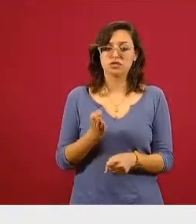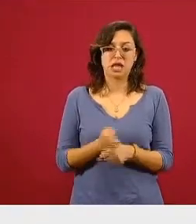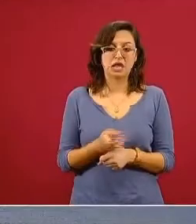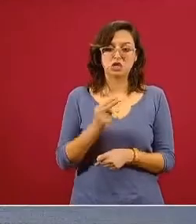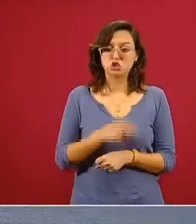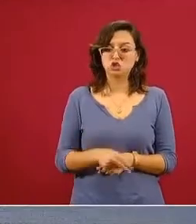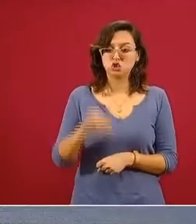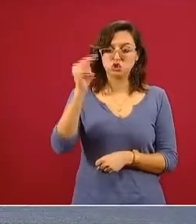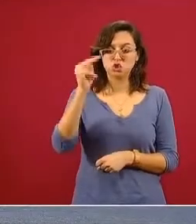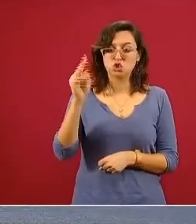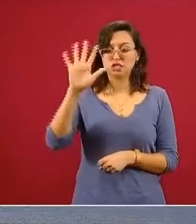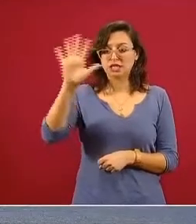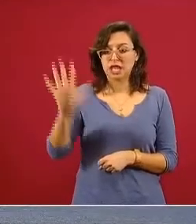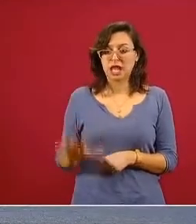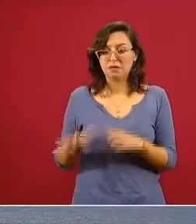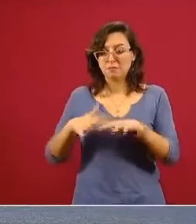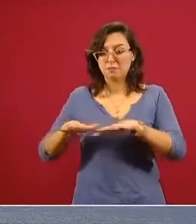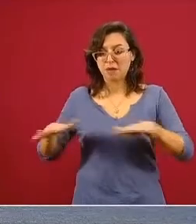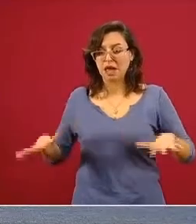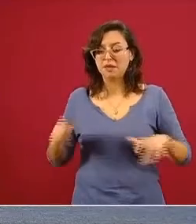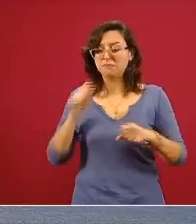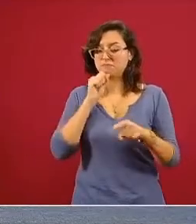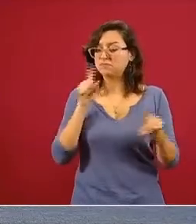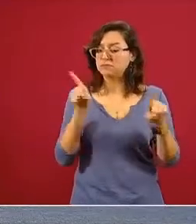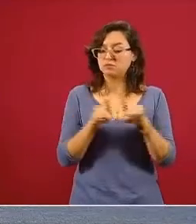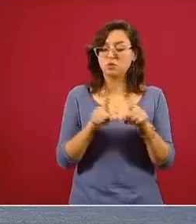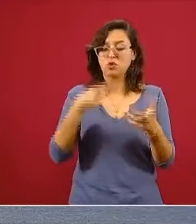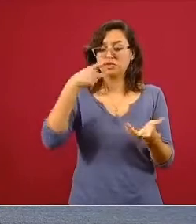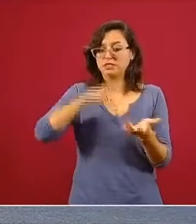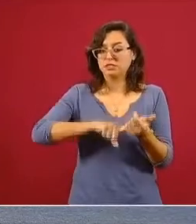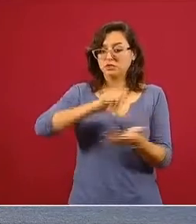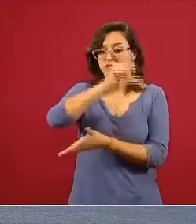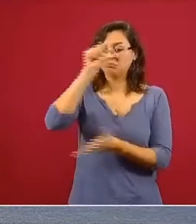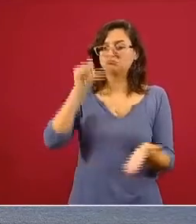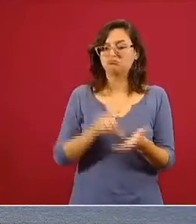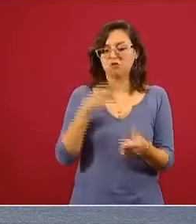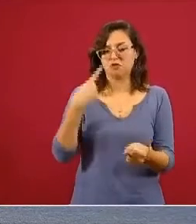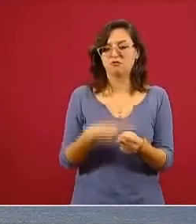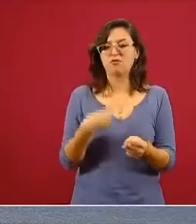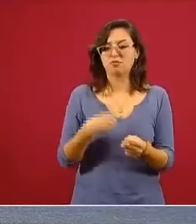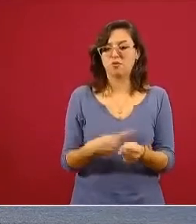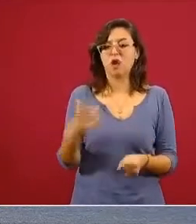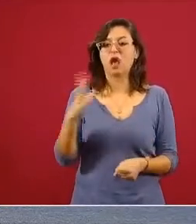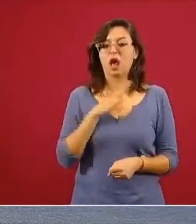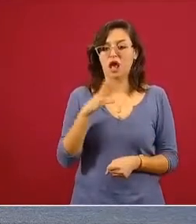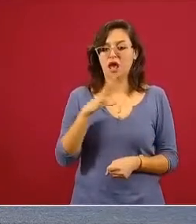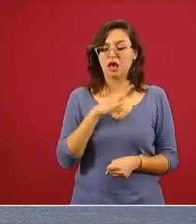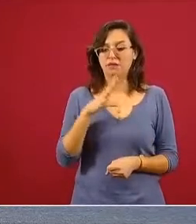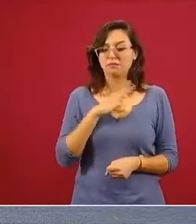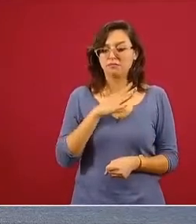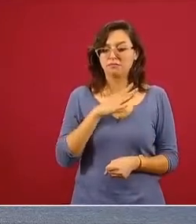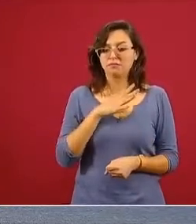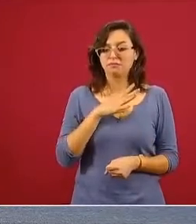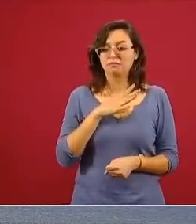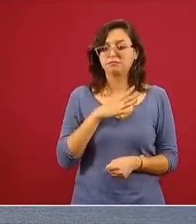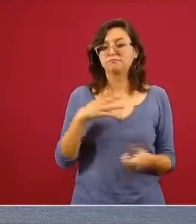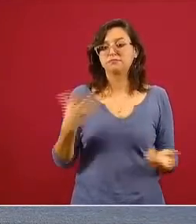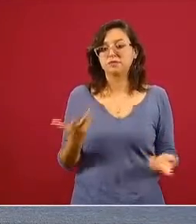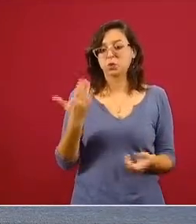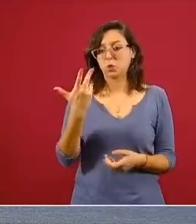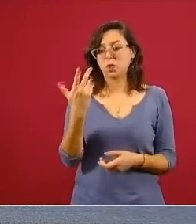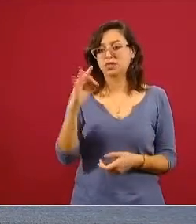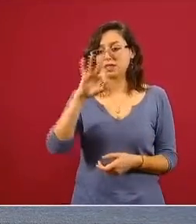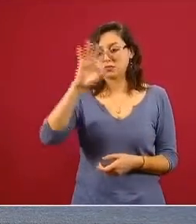los municipios del Golfo y muchos del interior del estado, prácticamente con casos, y varios de ellos, la mitad al menos,